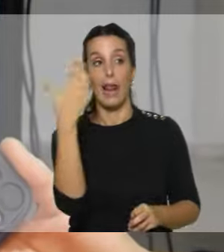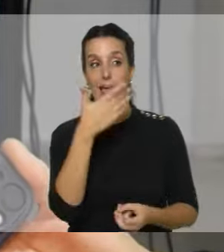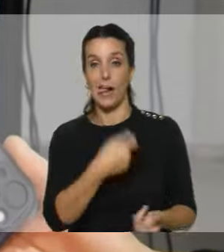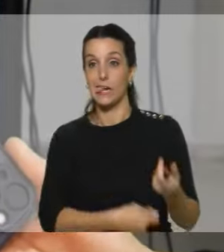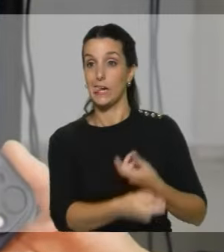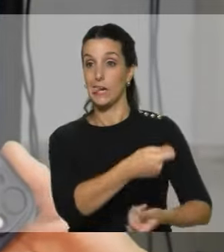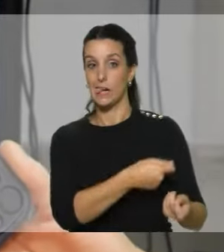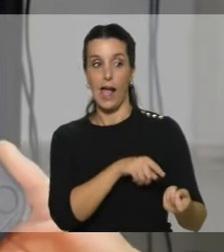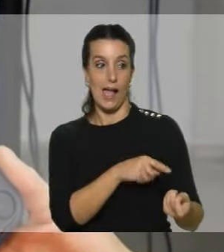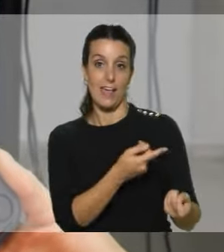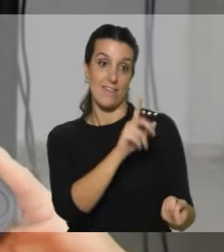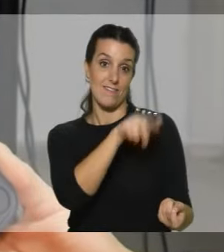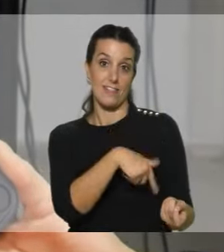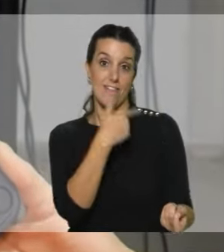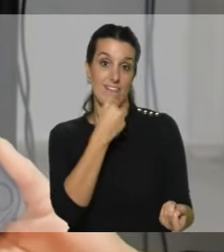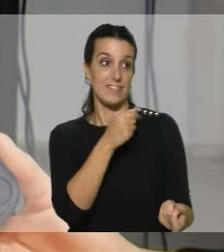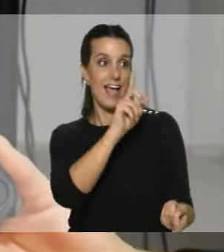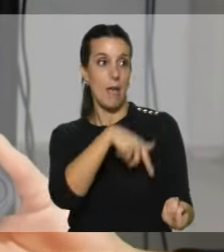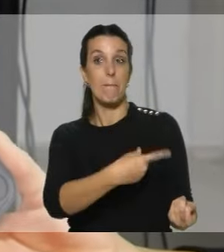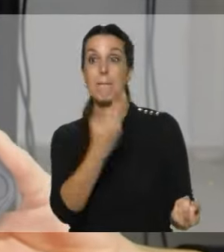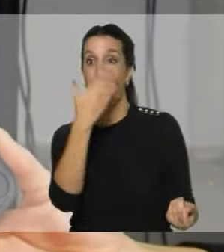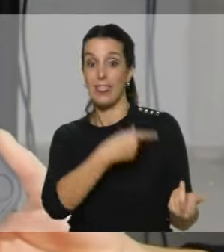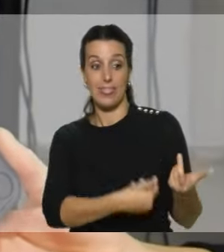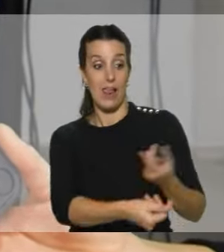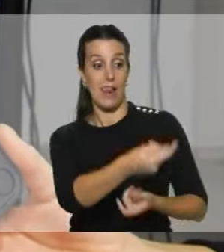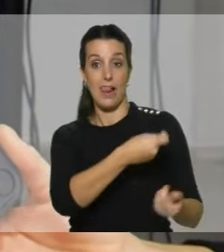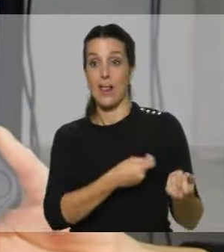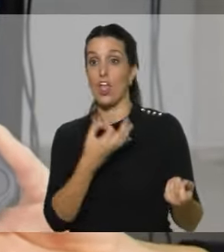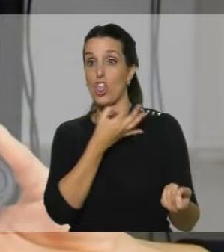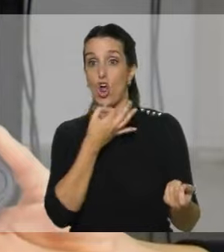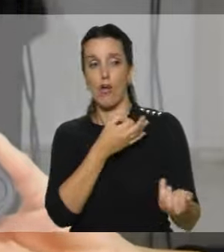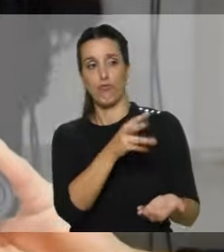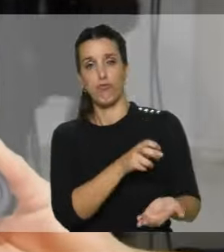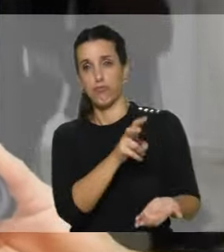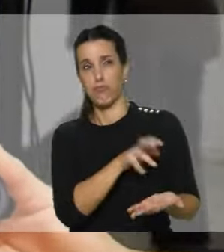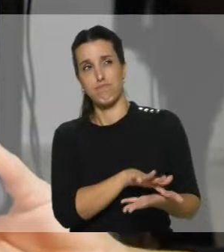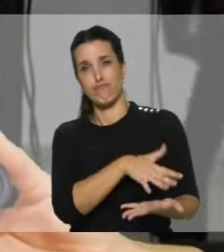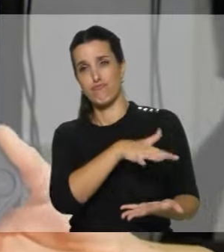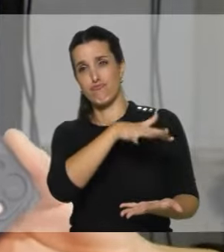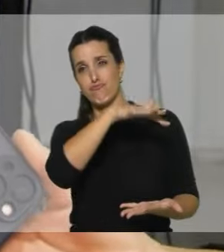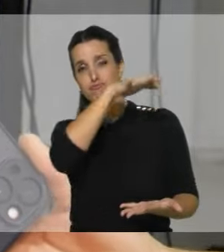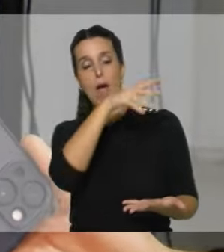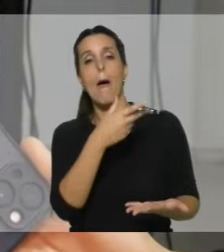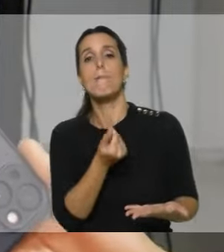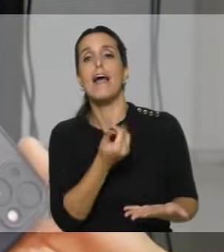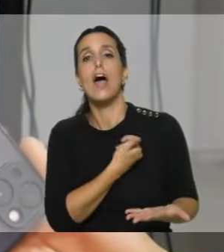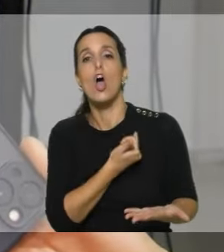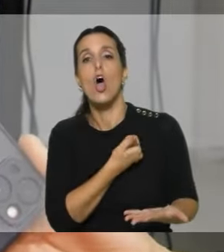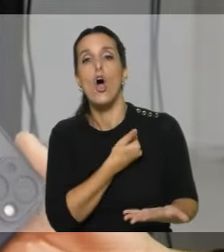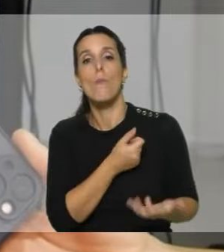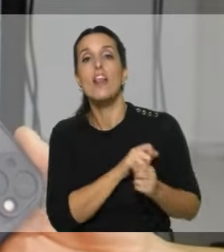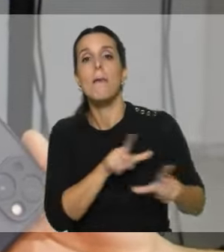el núcleo del negocio del narcotráfico, ¿verdad? Porque con todo el dinero que hacen, tienen que lavar ese dinero para